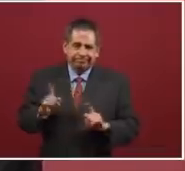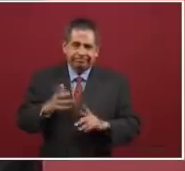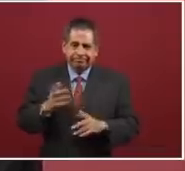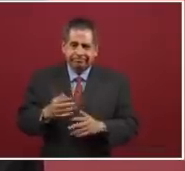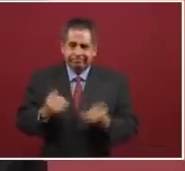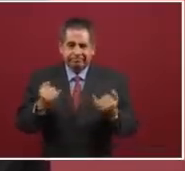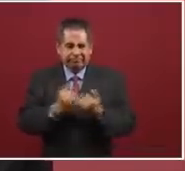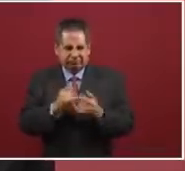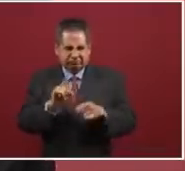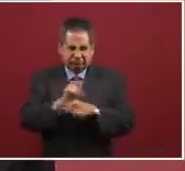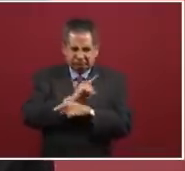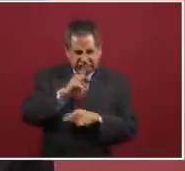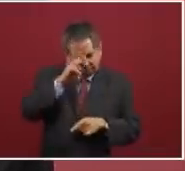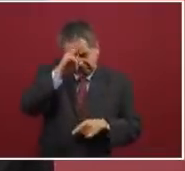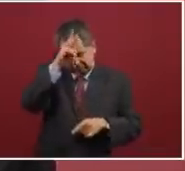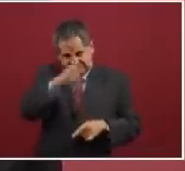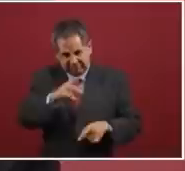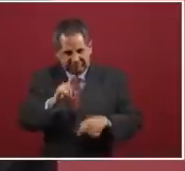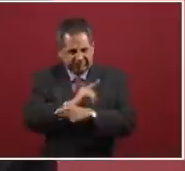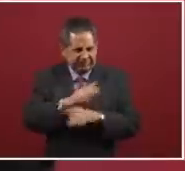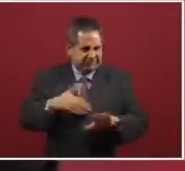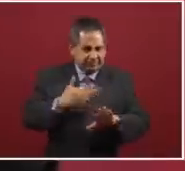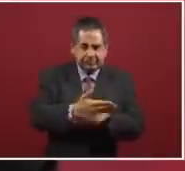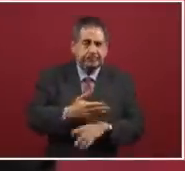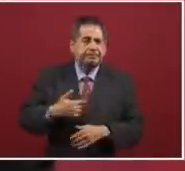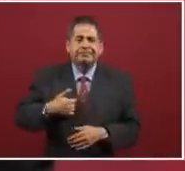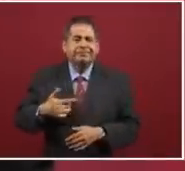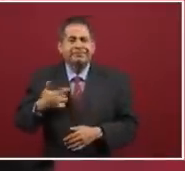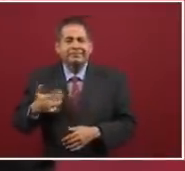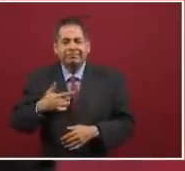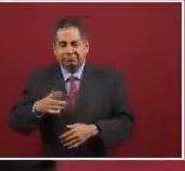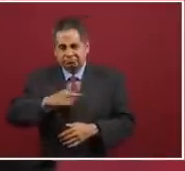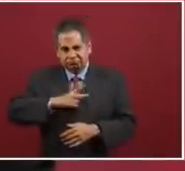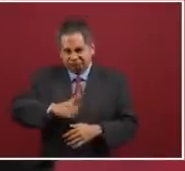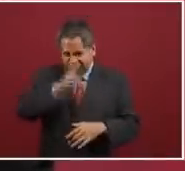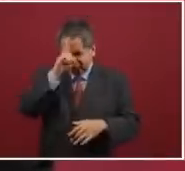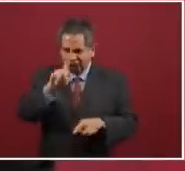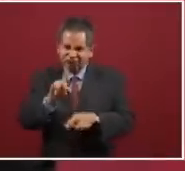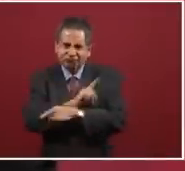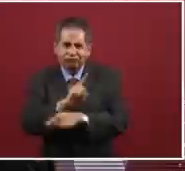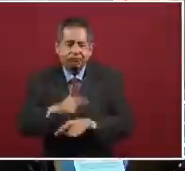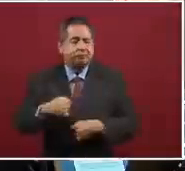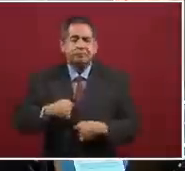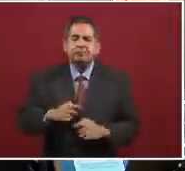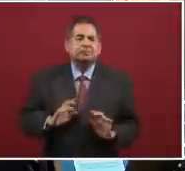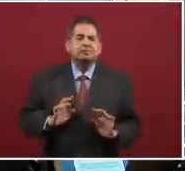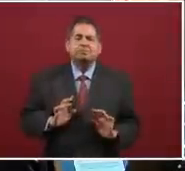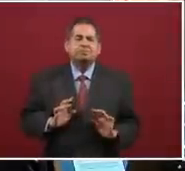de manera vengativa. No es muy fuerte la venganza.